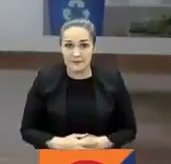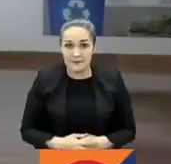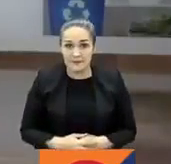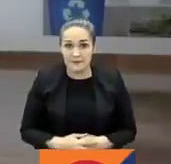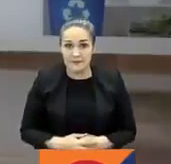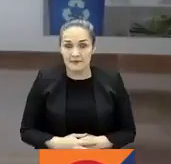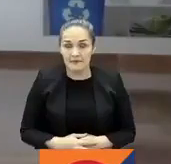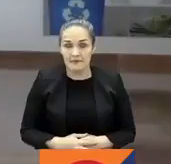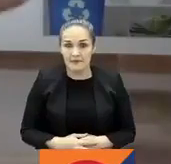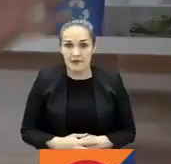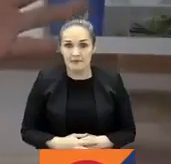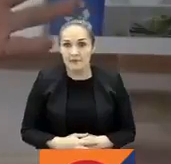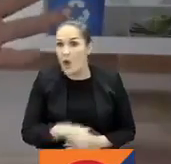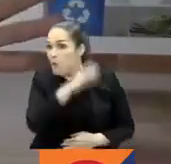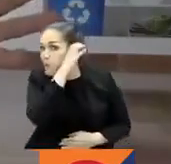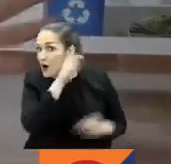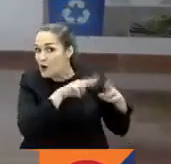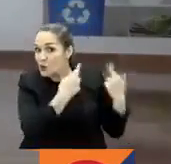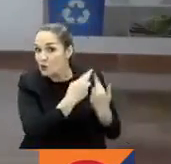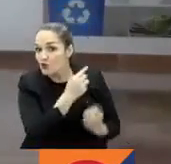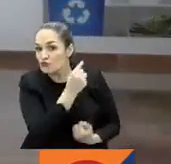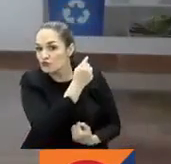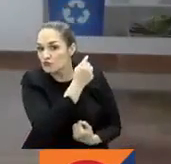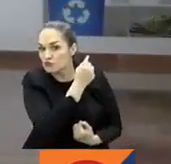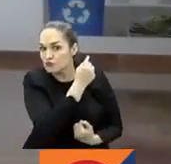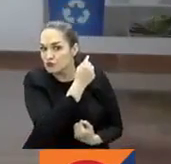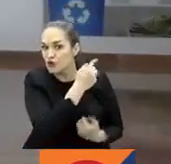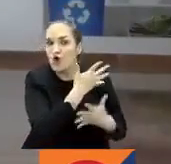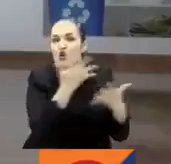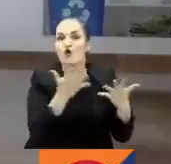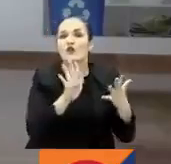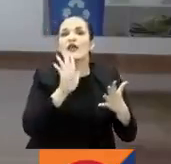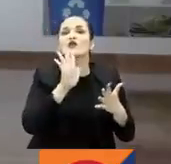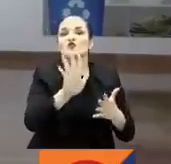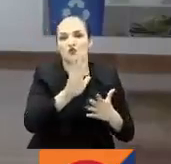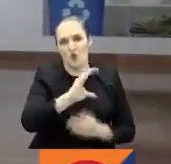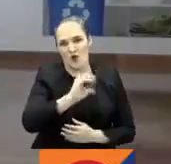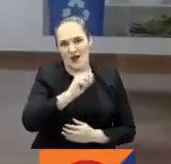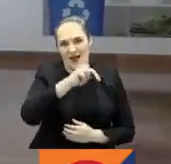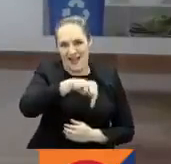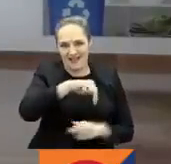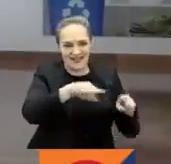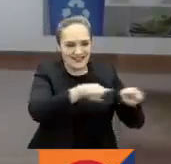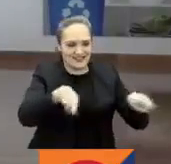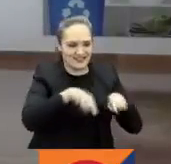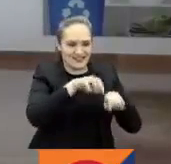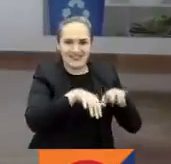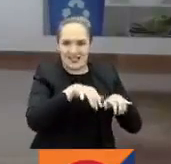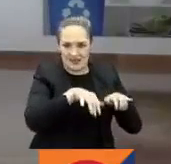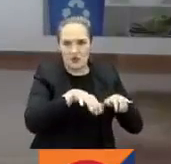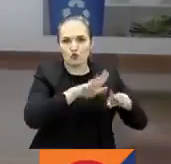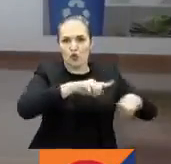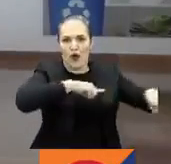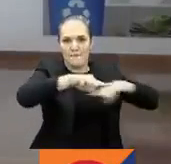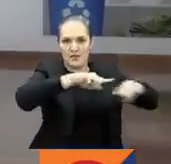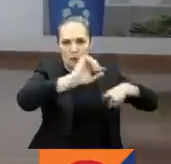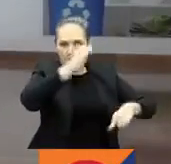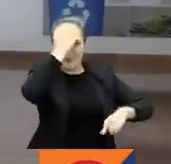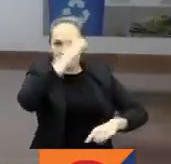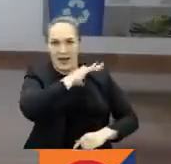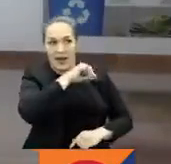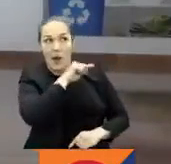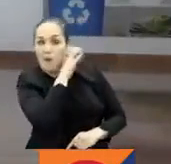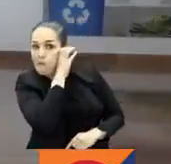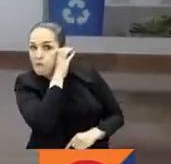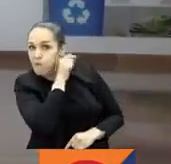Esa reunión se realiza aquí en el Centro Administrativo Municipal CAN, en el tercer piso, en el despacho. También se está esperando